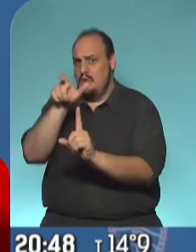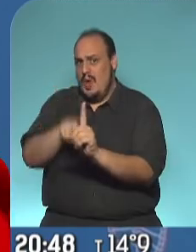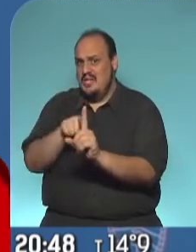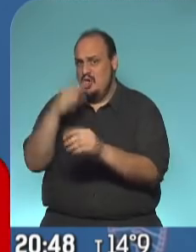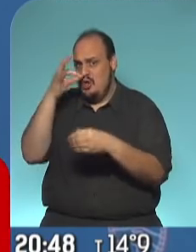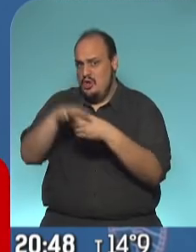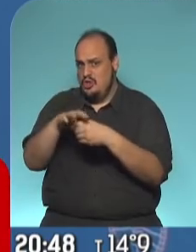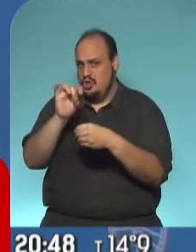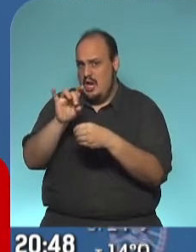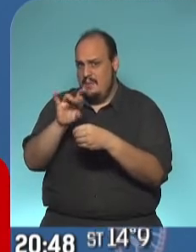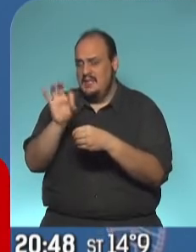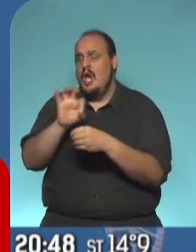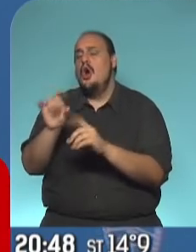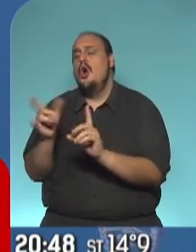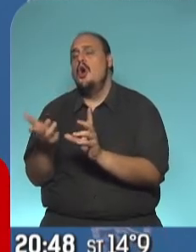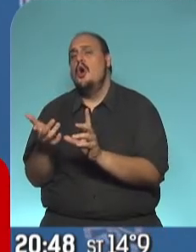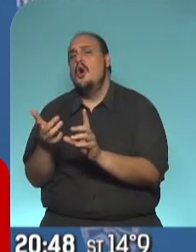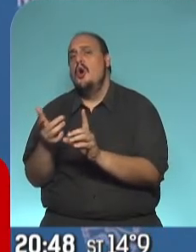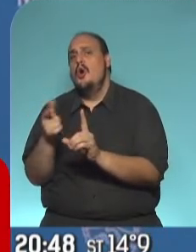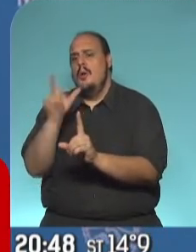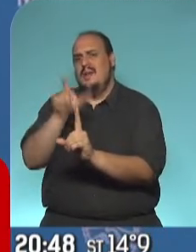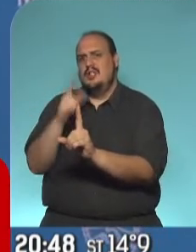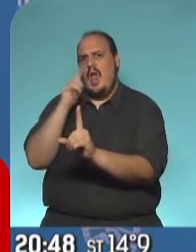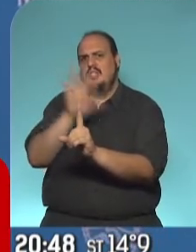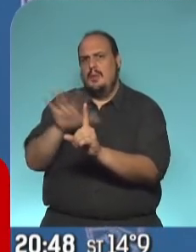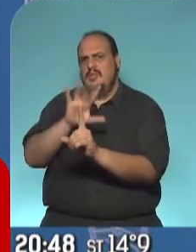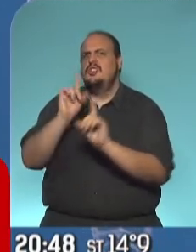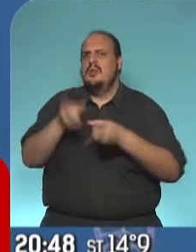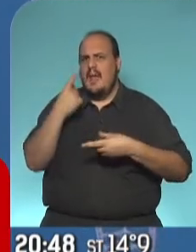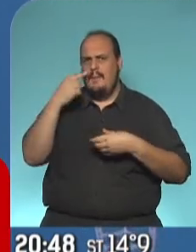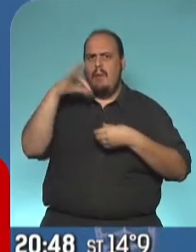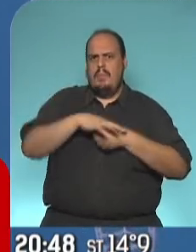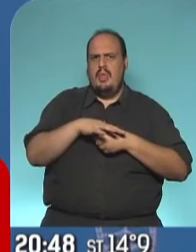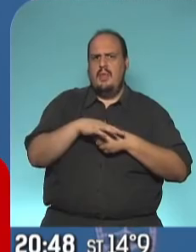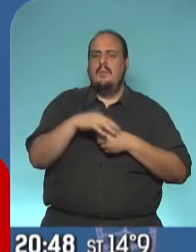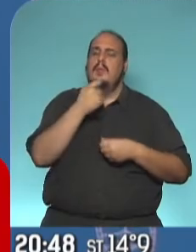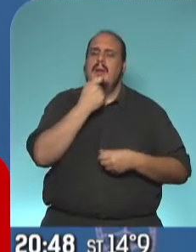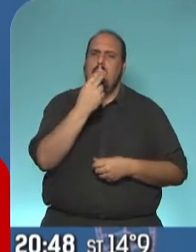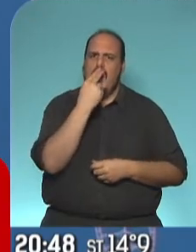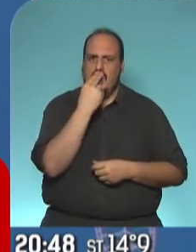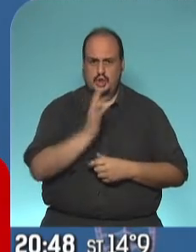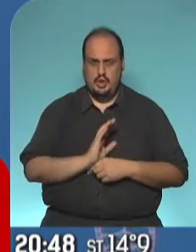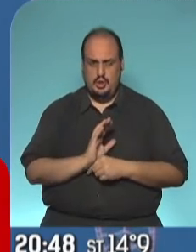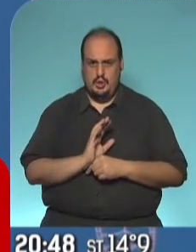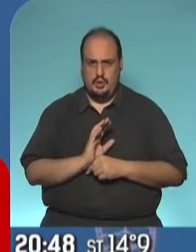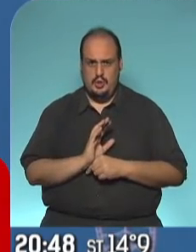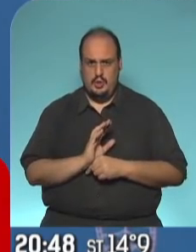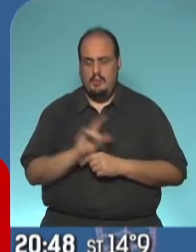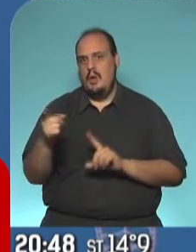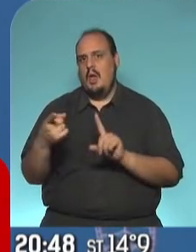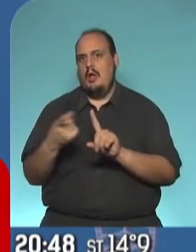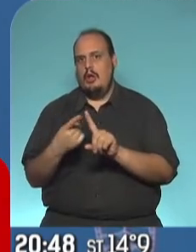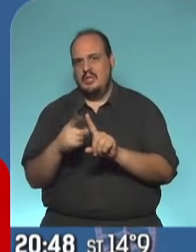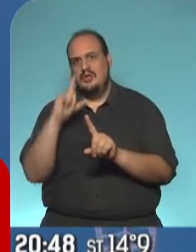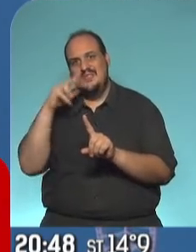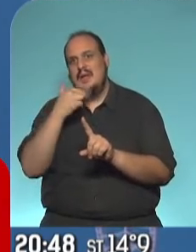también se puede hacer a los contactos estrechos de los casos sospechosos, como es el caso de Arroyo por haber sido contacto estrecho